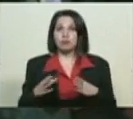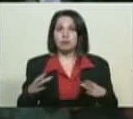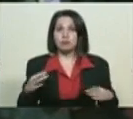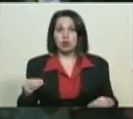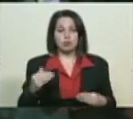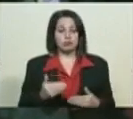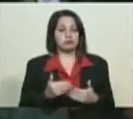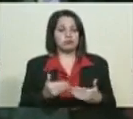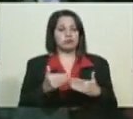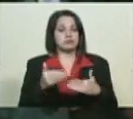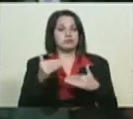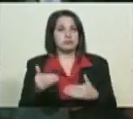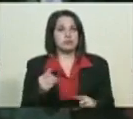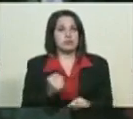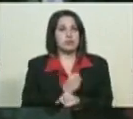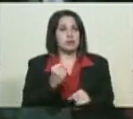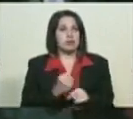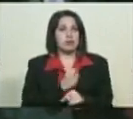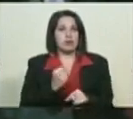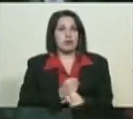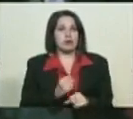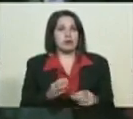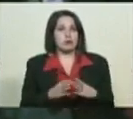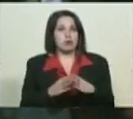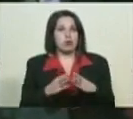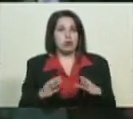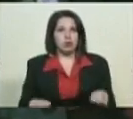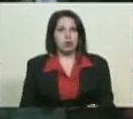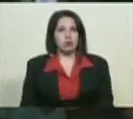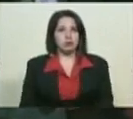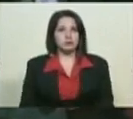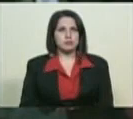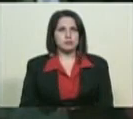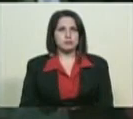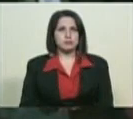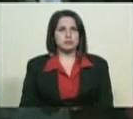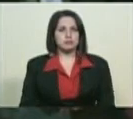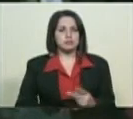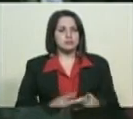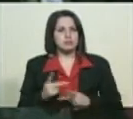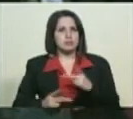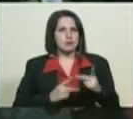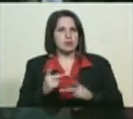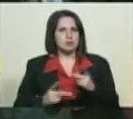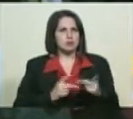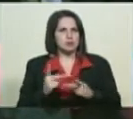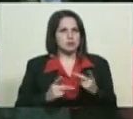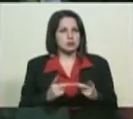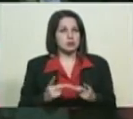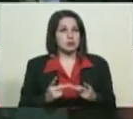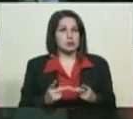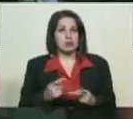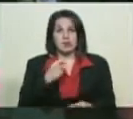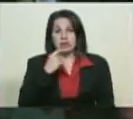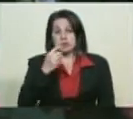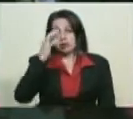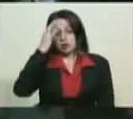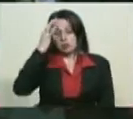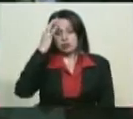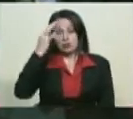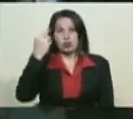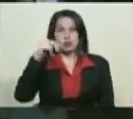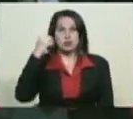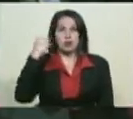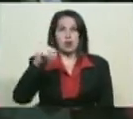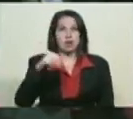desempeño de todos los actores que han intervenido en este proceso. Decía al principio el Consejo Nacional Electoral